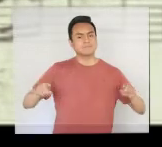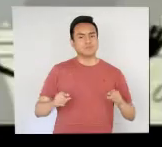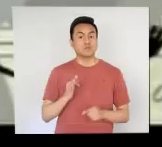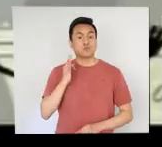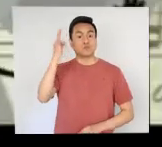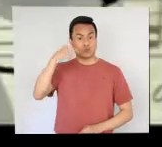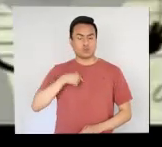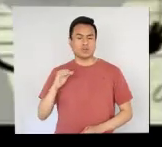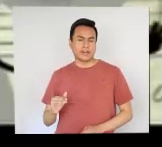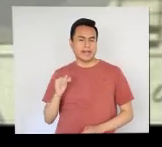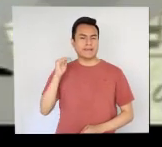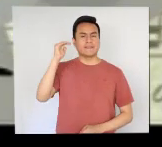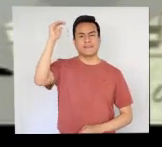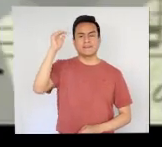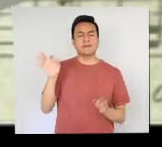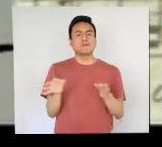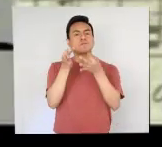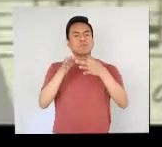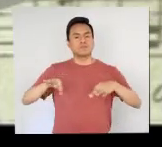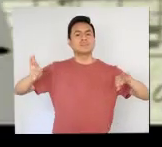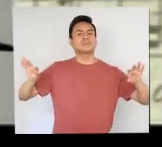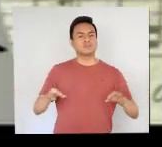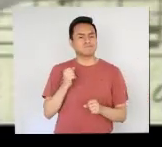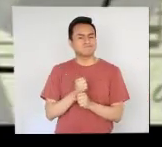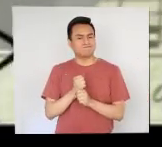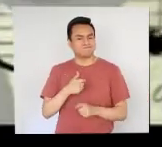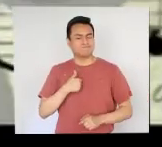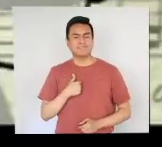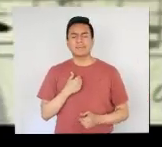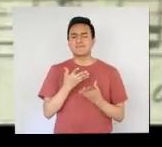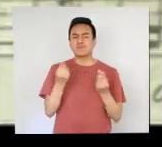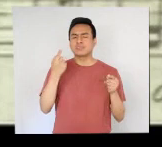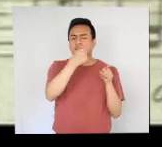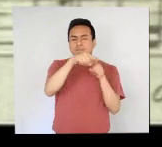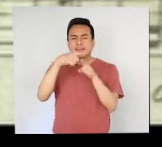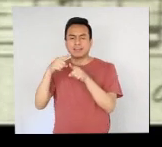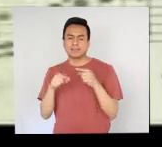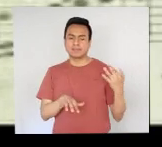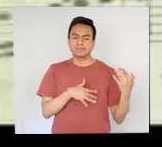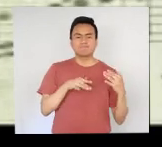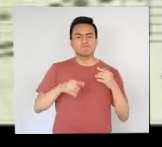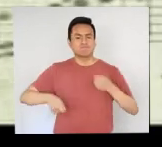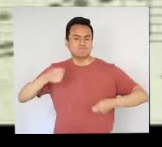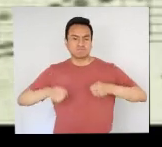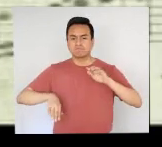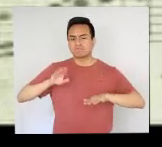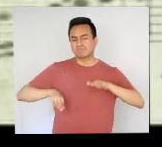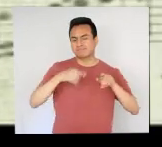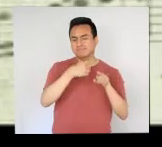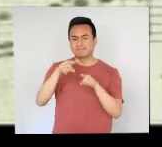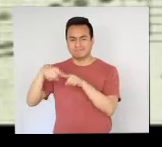Cuando sea grande, músico seré, y muchos instrumentos